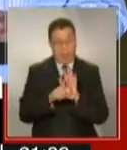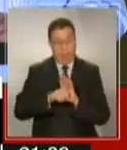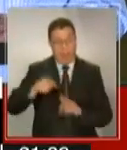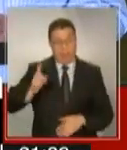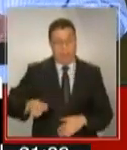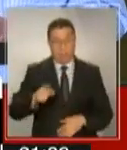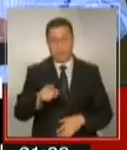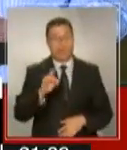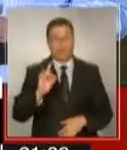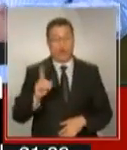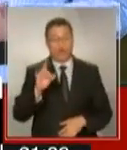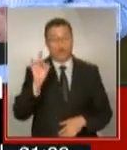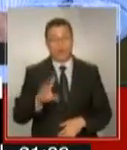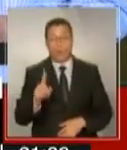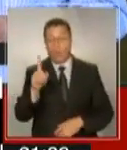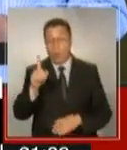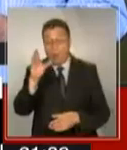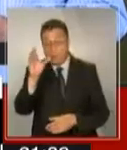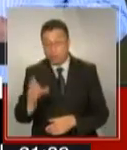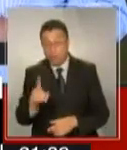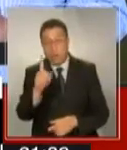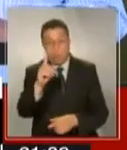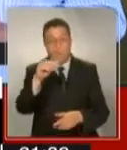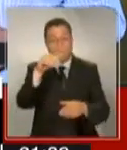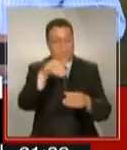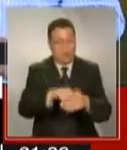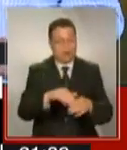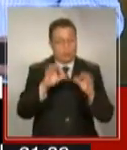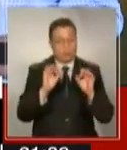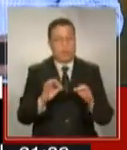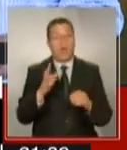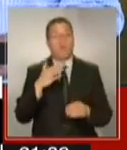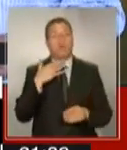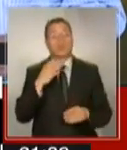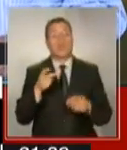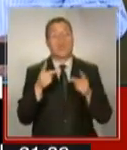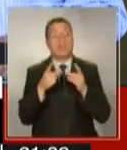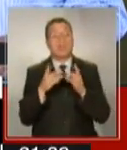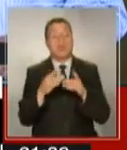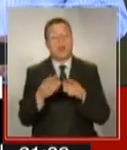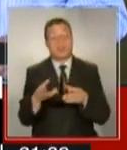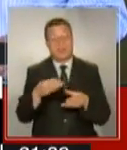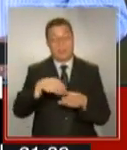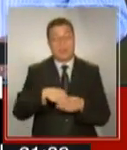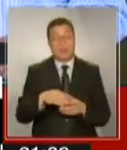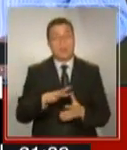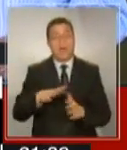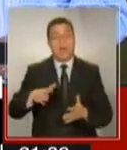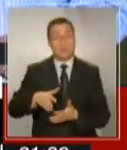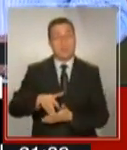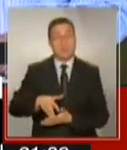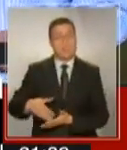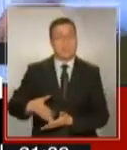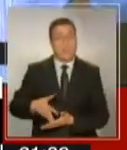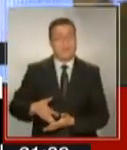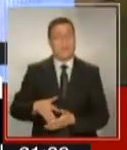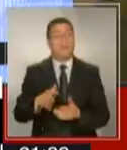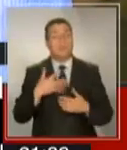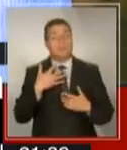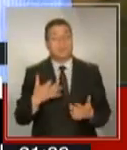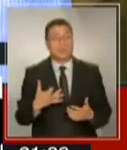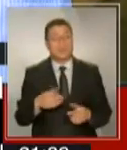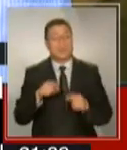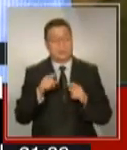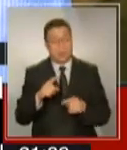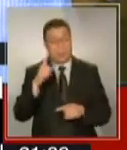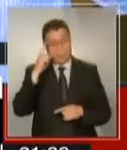un militante un voto, ¿por qué ejercer la democracia interna podría debilitarlo cuando uno piensa que en general que los